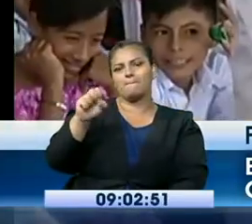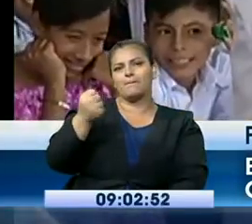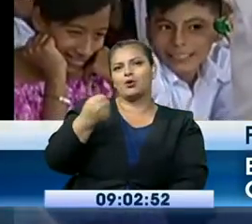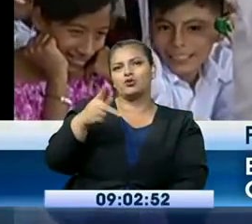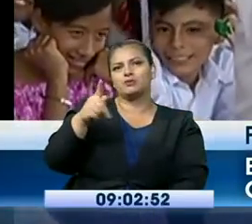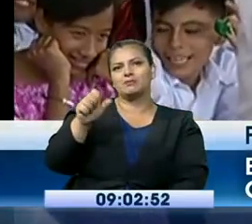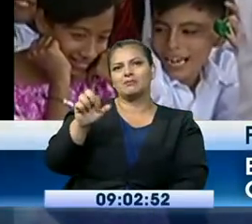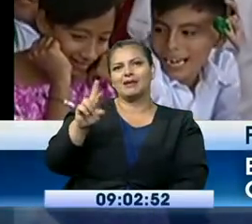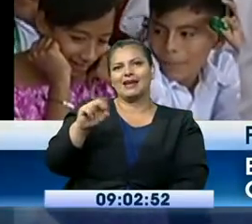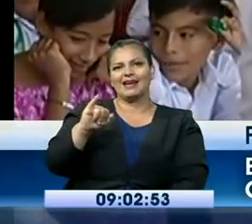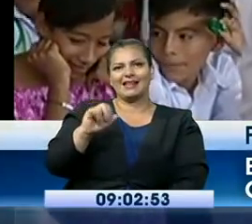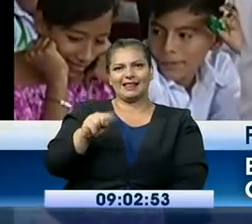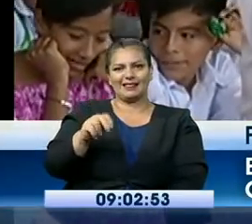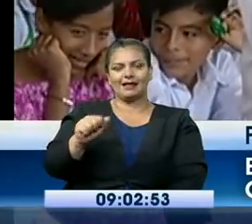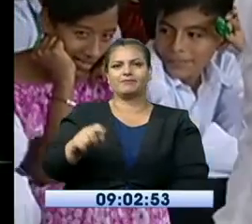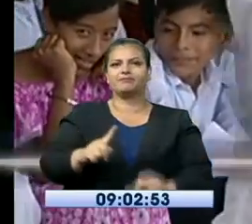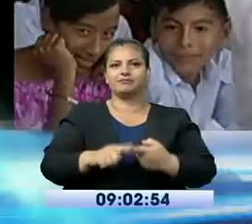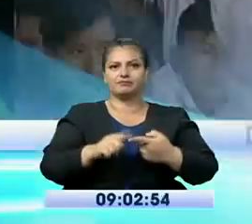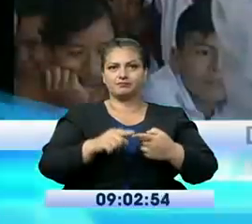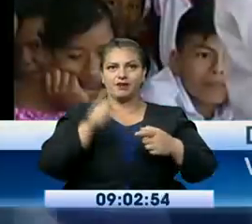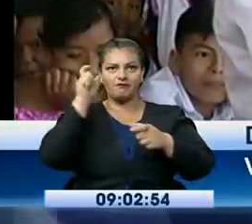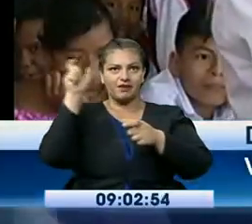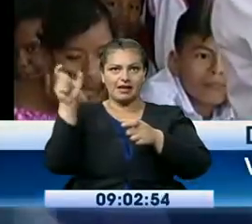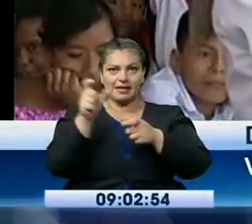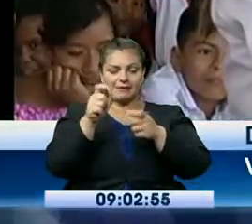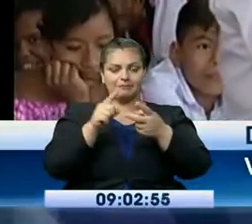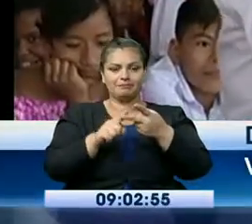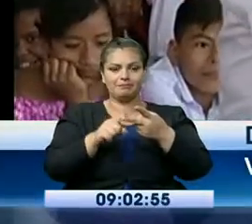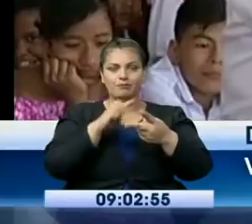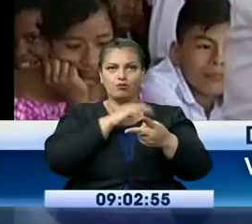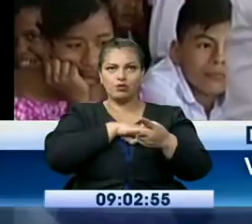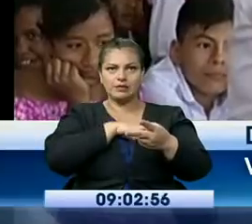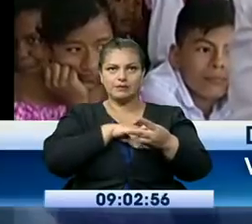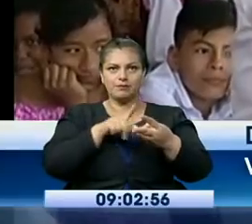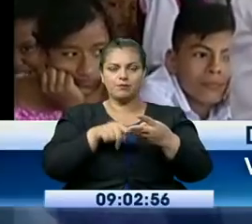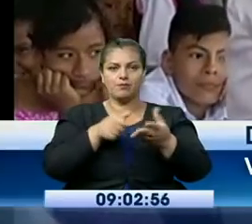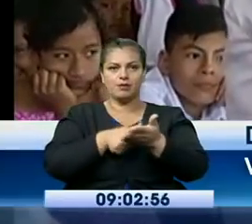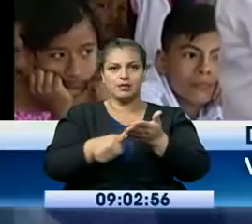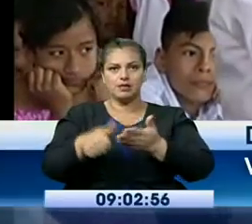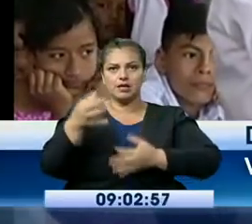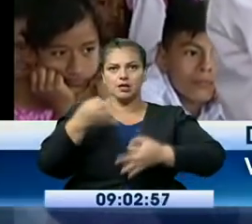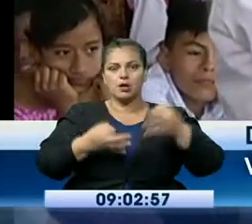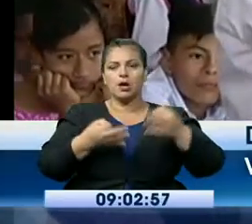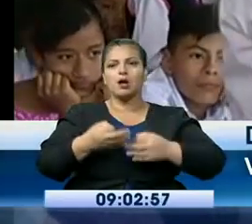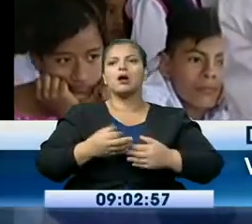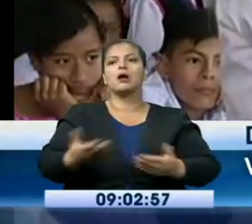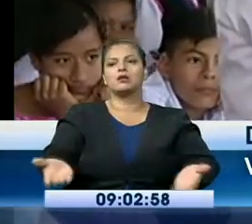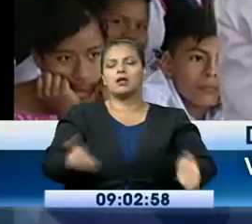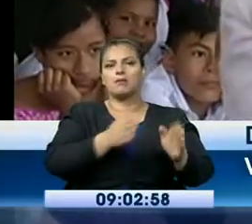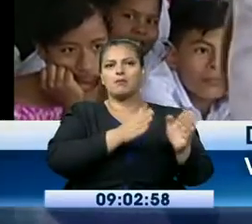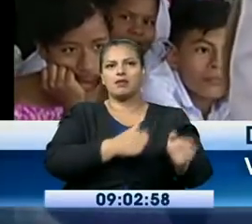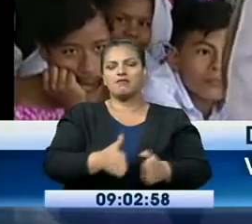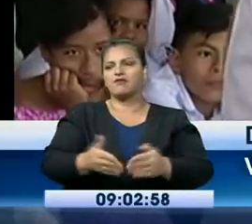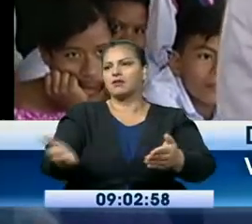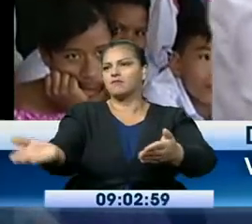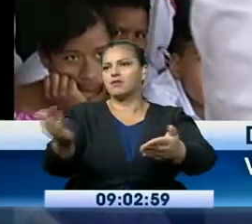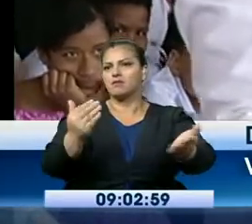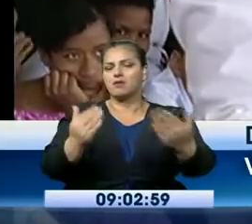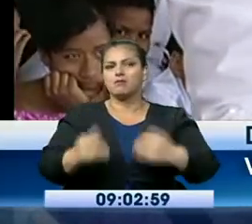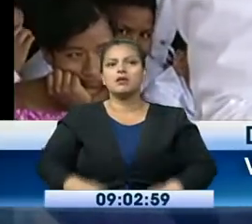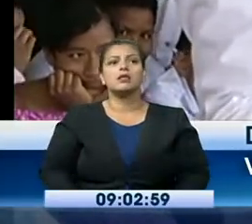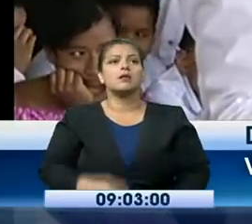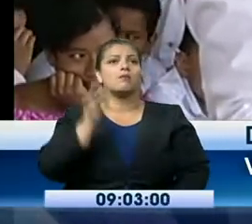porque queremos salvar vidas y podrán ir a esta casa de acogida donde les daremos tratamientos